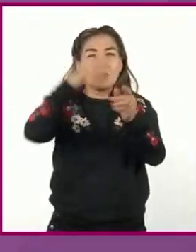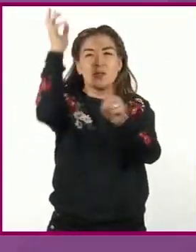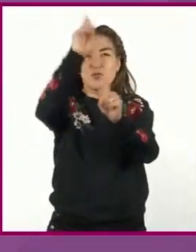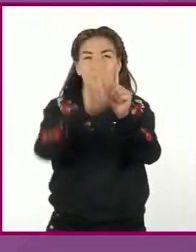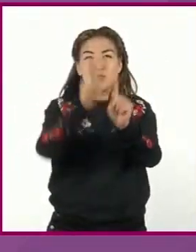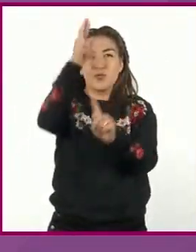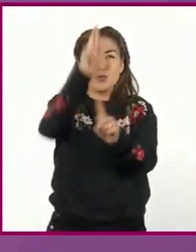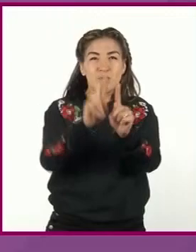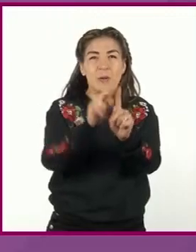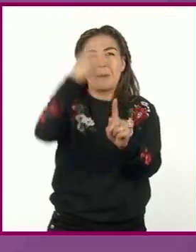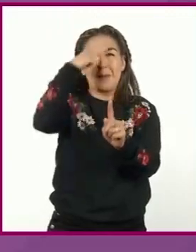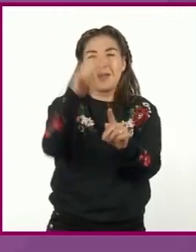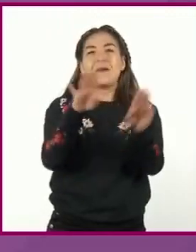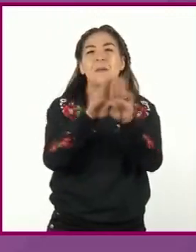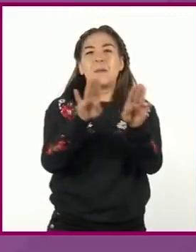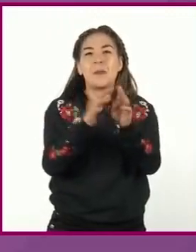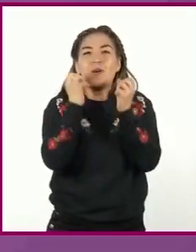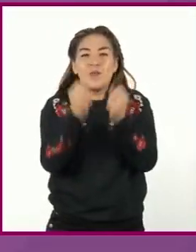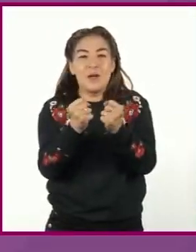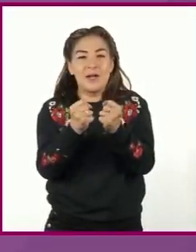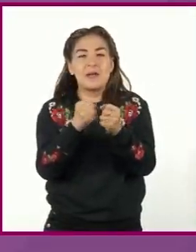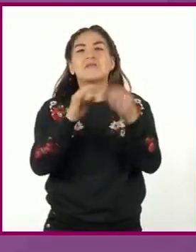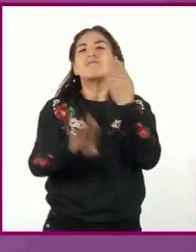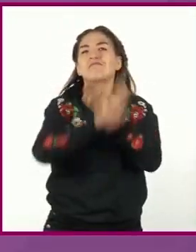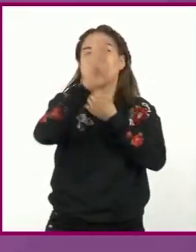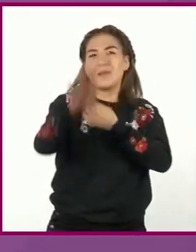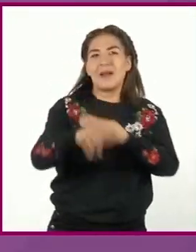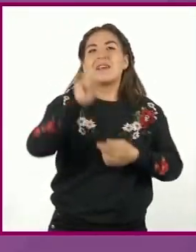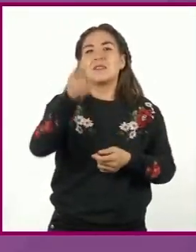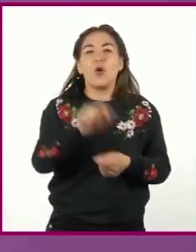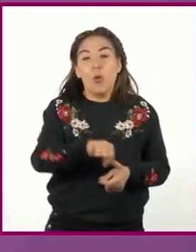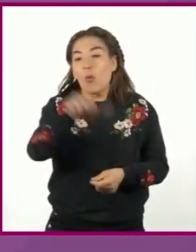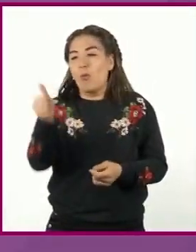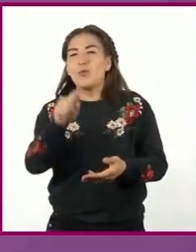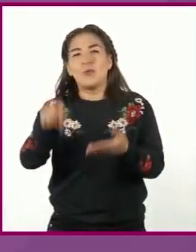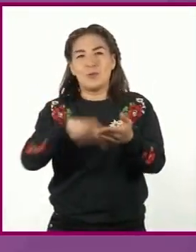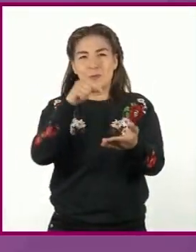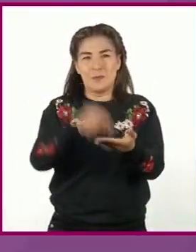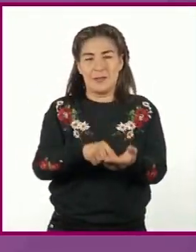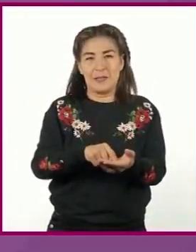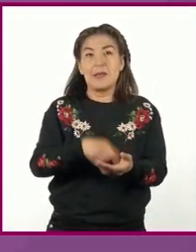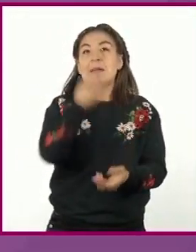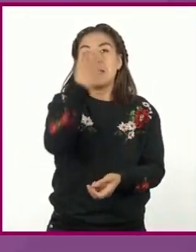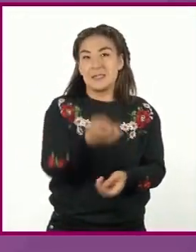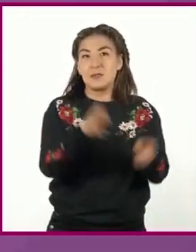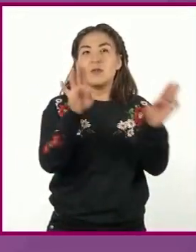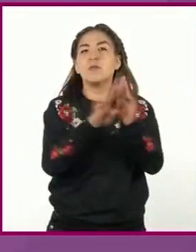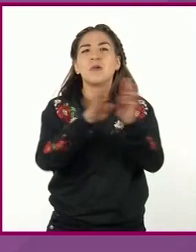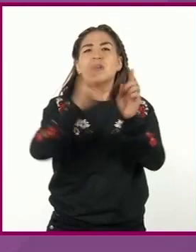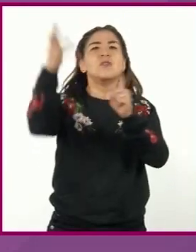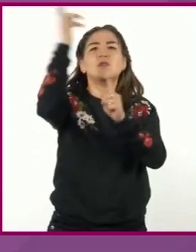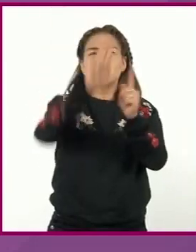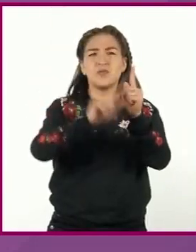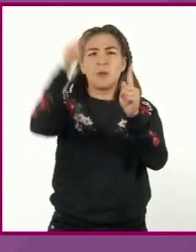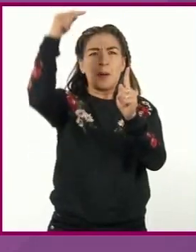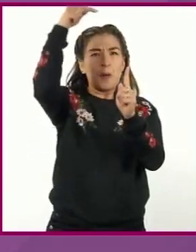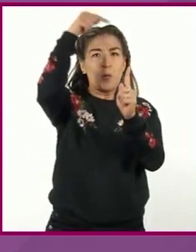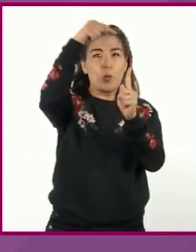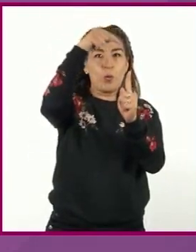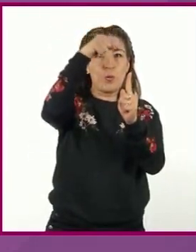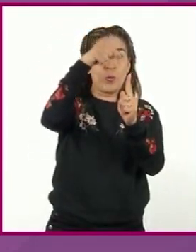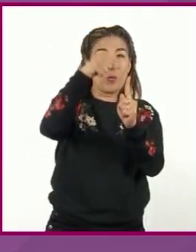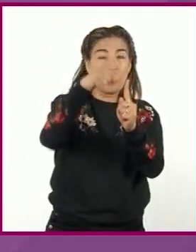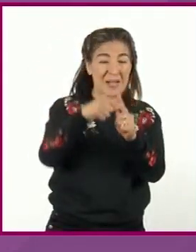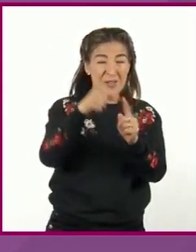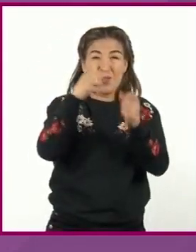el camino de la descarga y evita que el rayo caiga en otro lado. Finalmente, la descarga pasa por un conductor muy